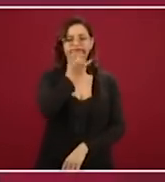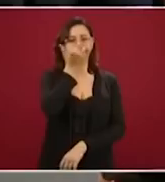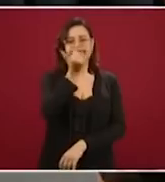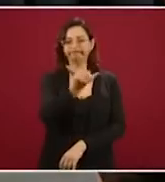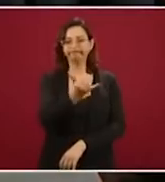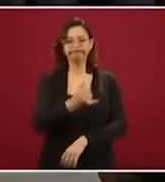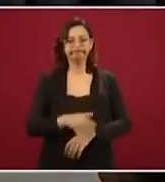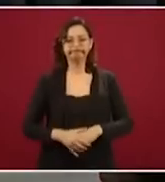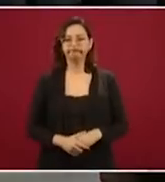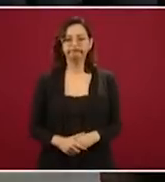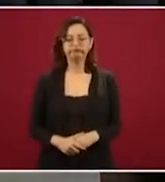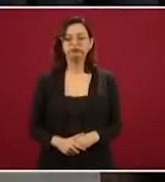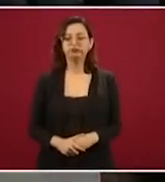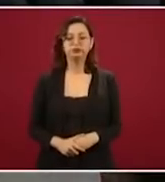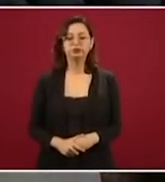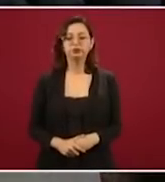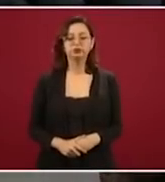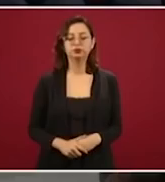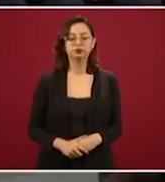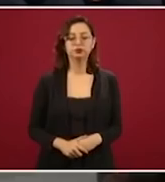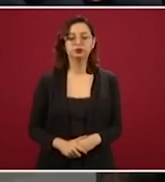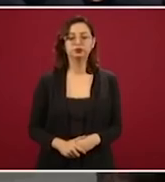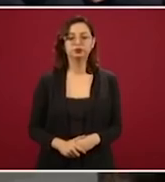fuera del país,